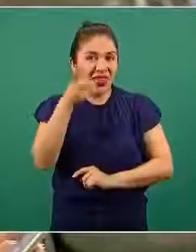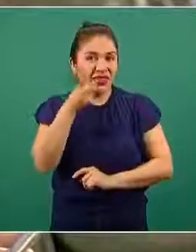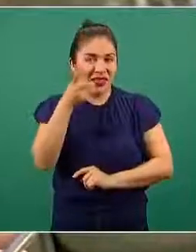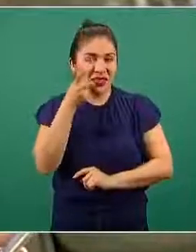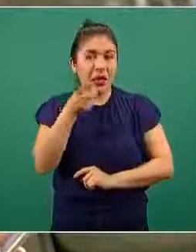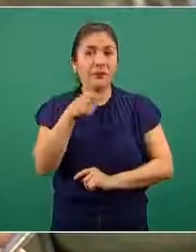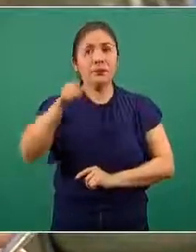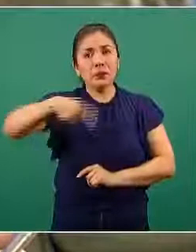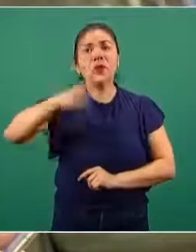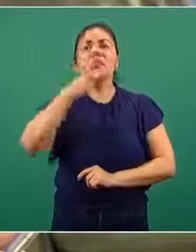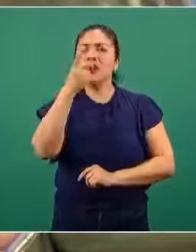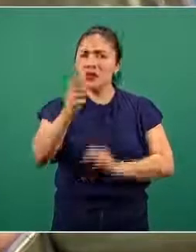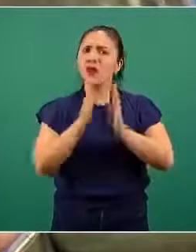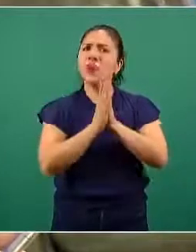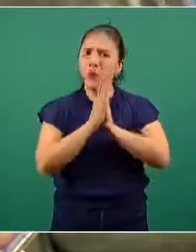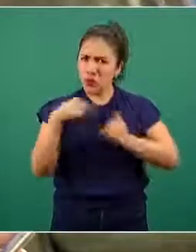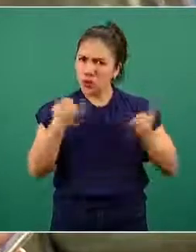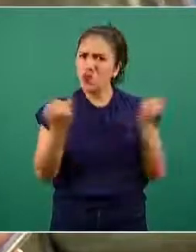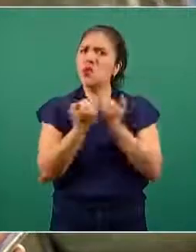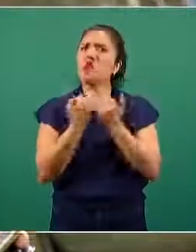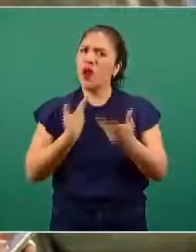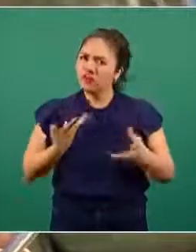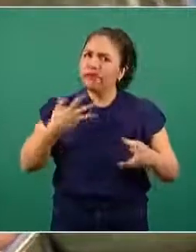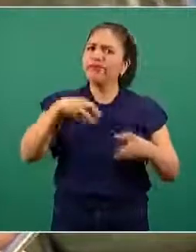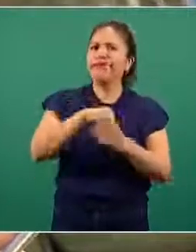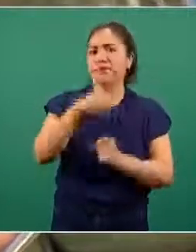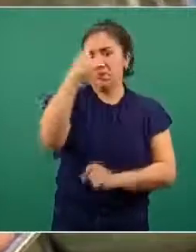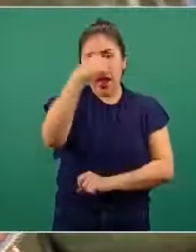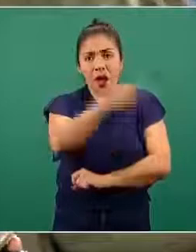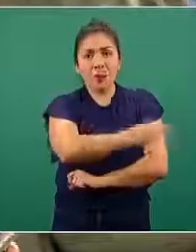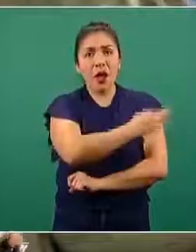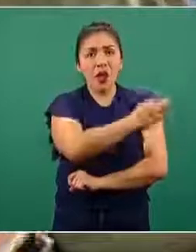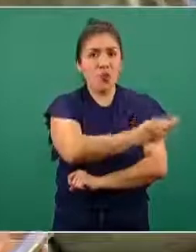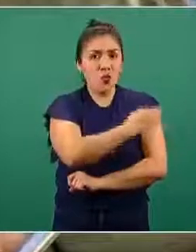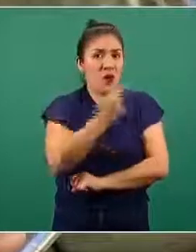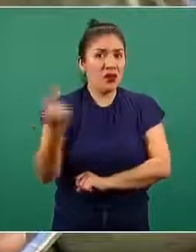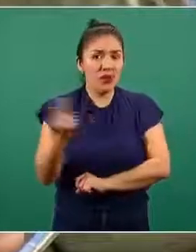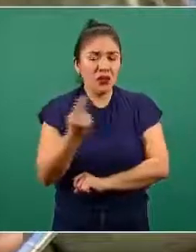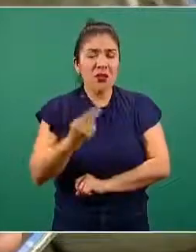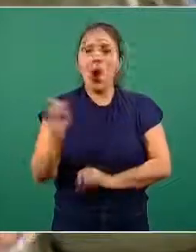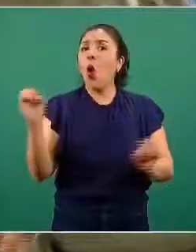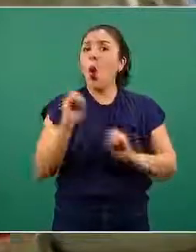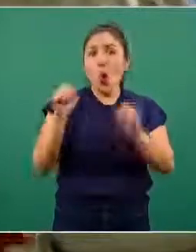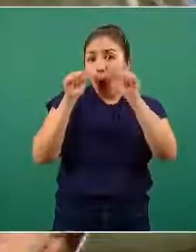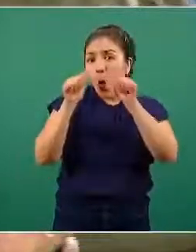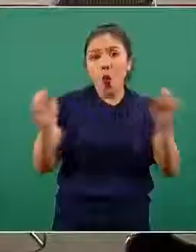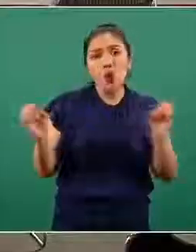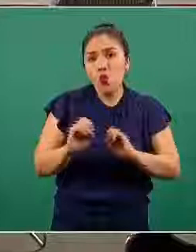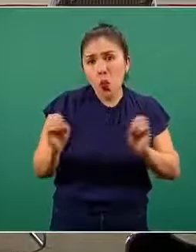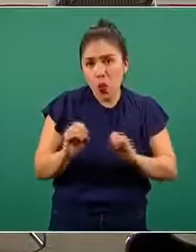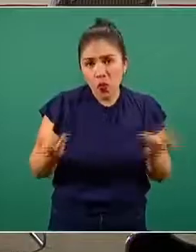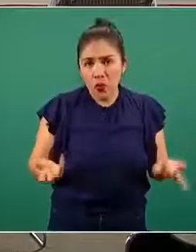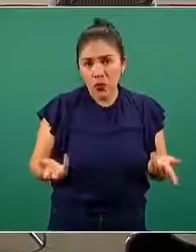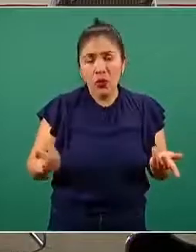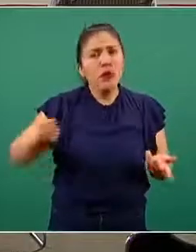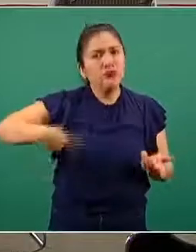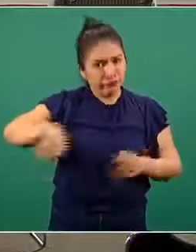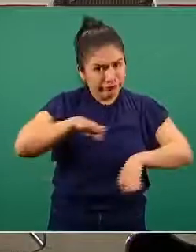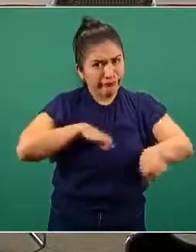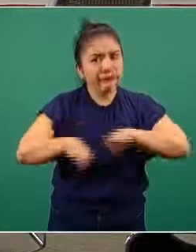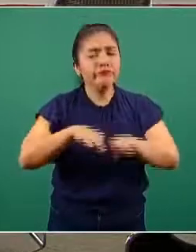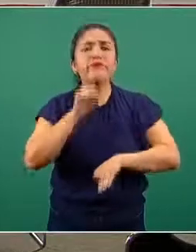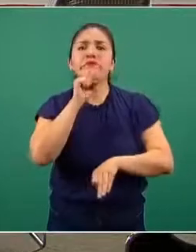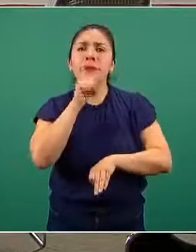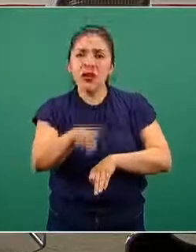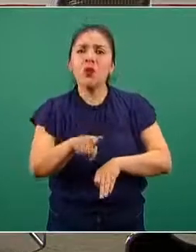ellos piden ser incluidos precisamente en este esquema de vacunación y no se les ha tomado en cuenta. Ellos trabajan precisamente